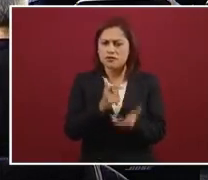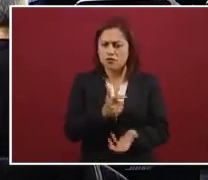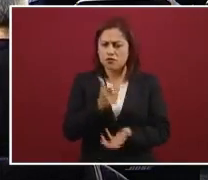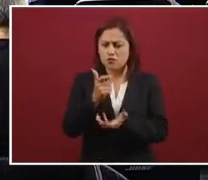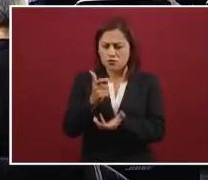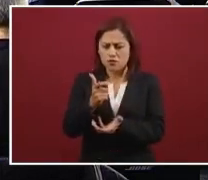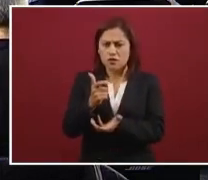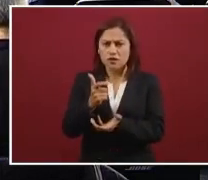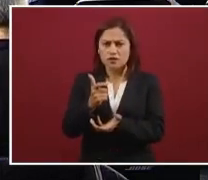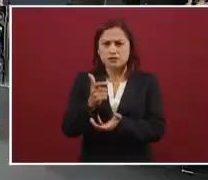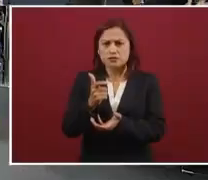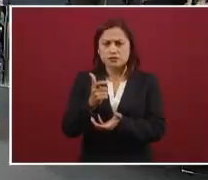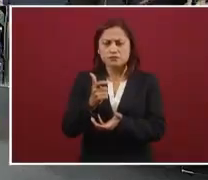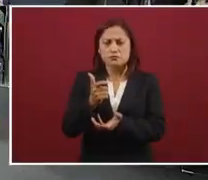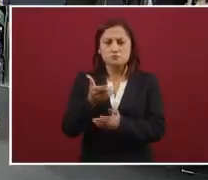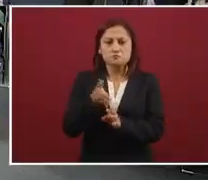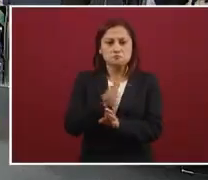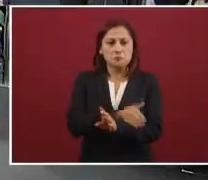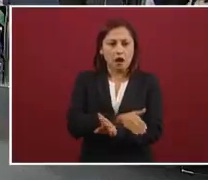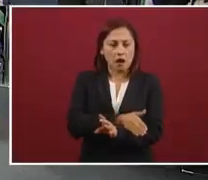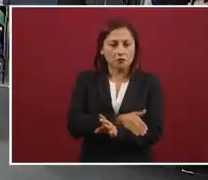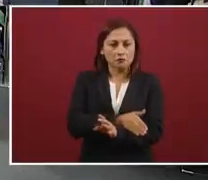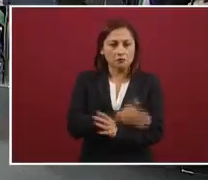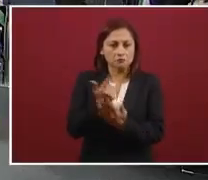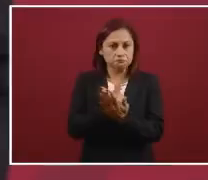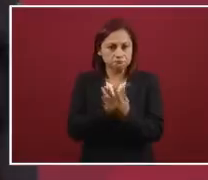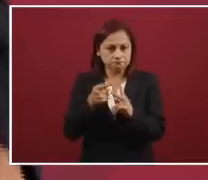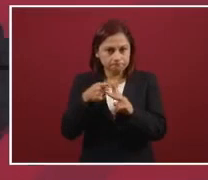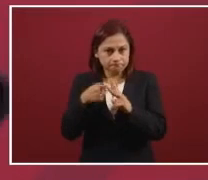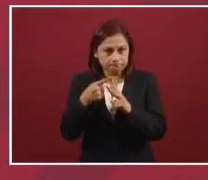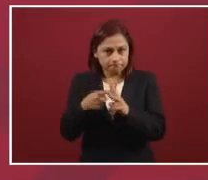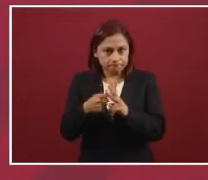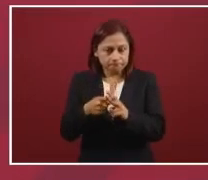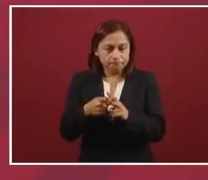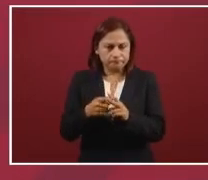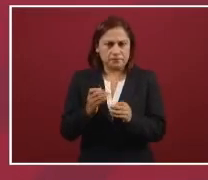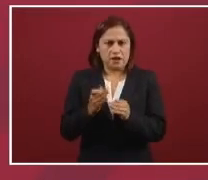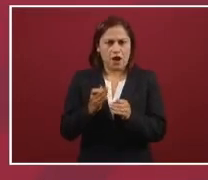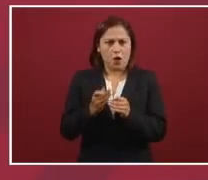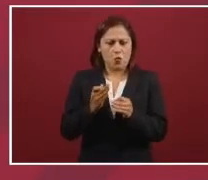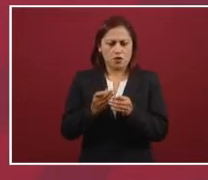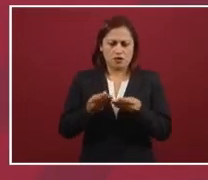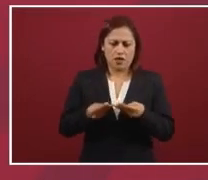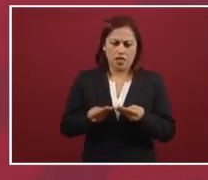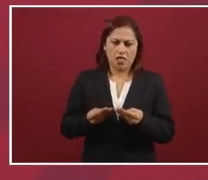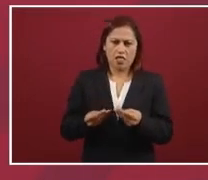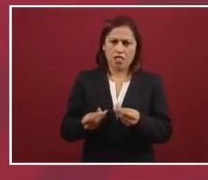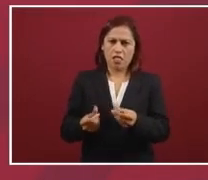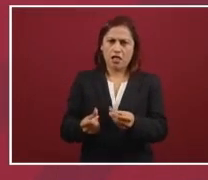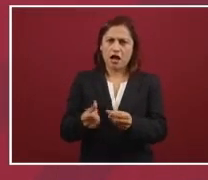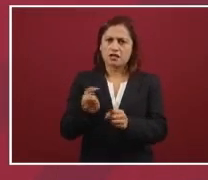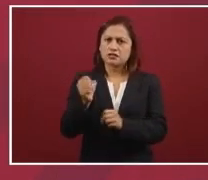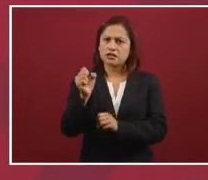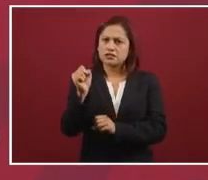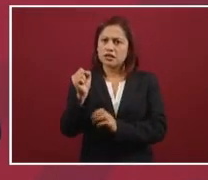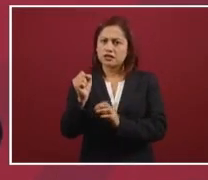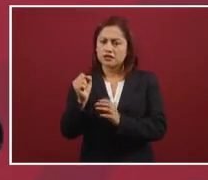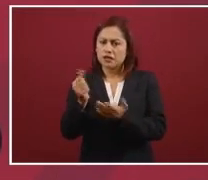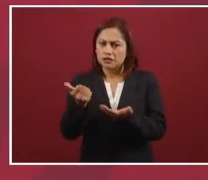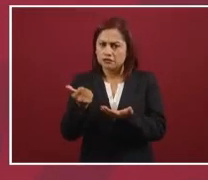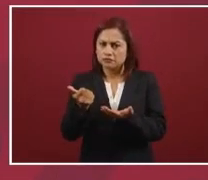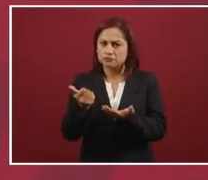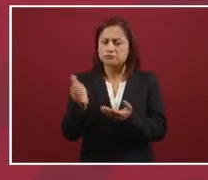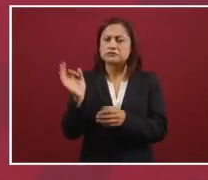originalmente, y ya se llevan pues como 60, y se van a requerir